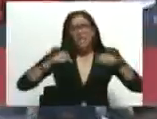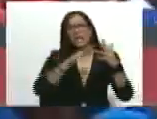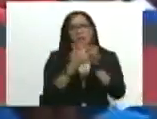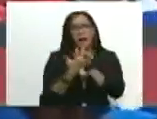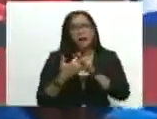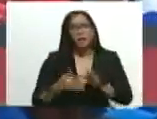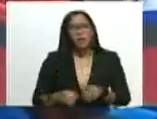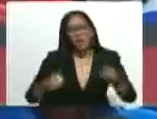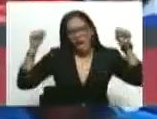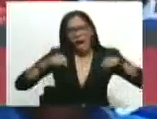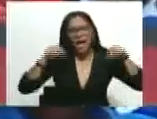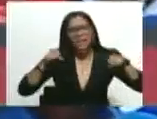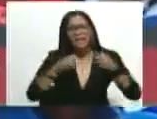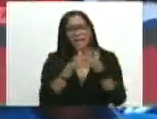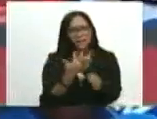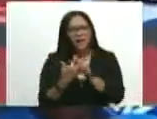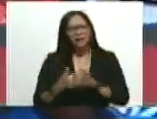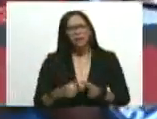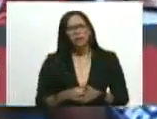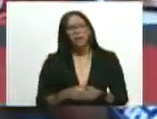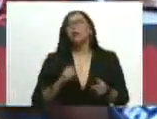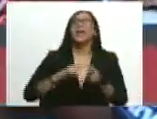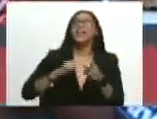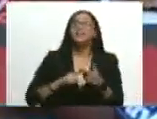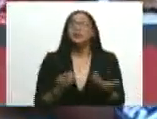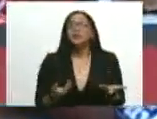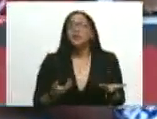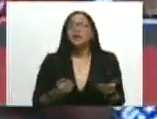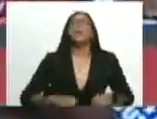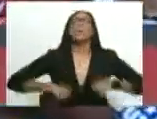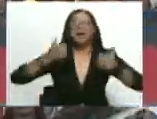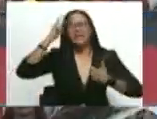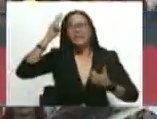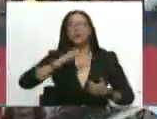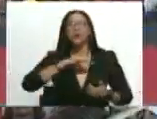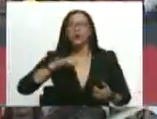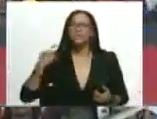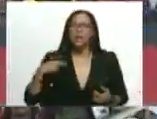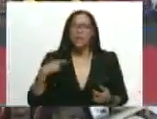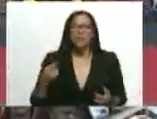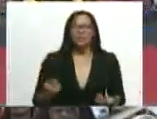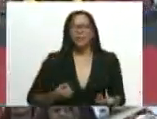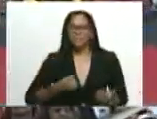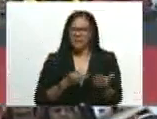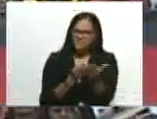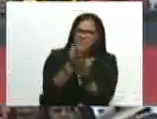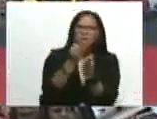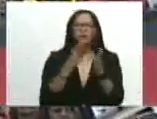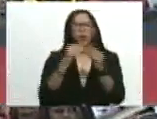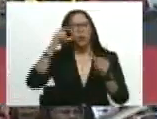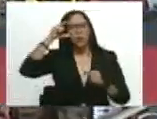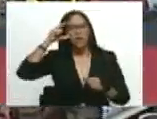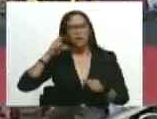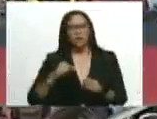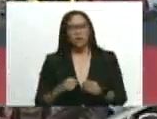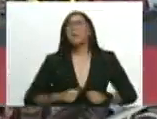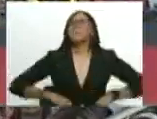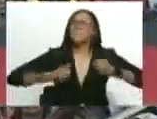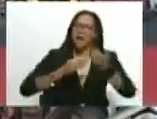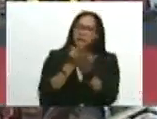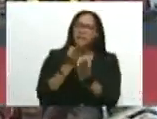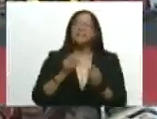es aquí en el barrio entonces con más razón nosotros tenemos que estar más resteados todos los días más